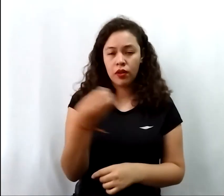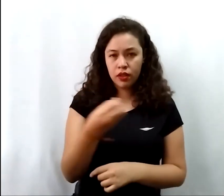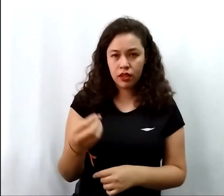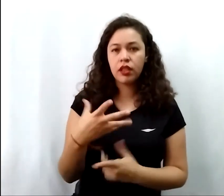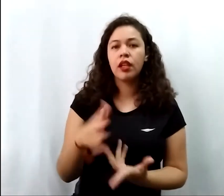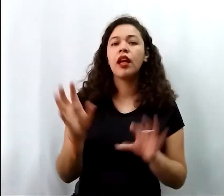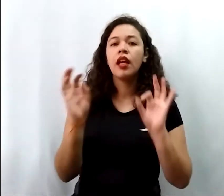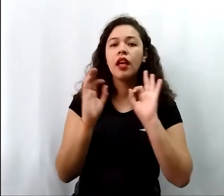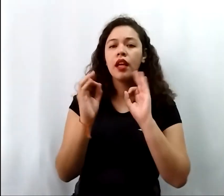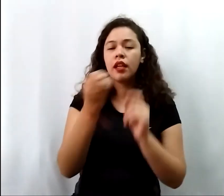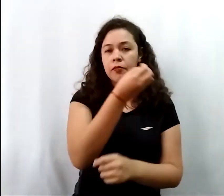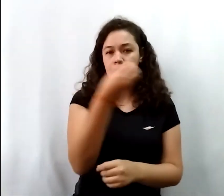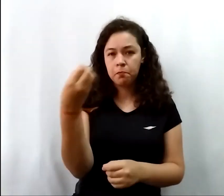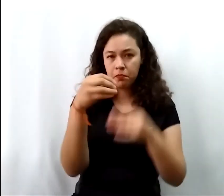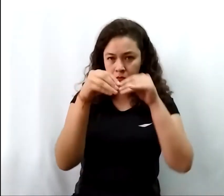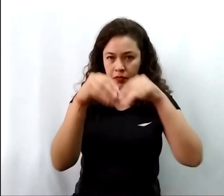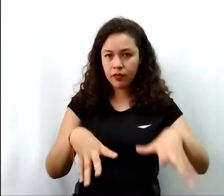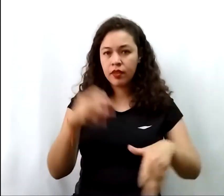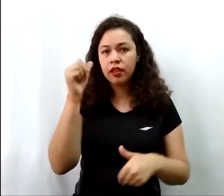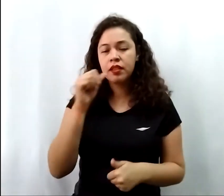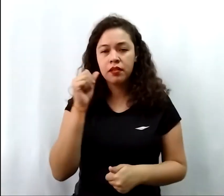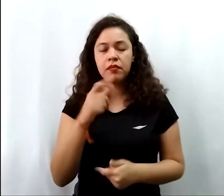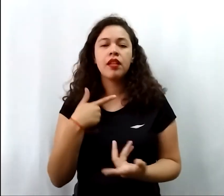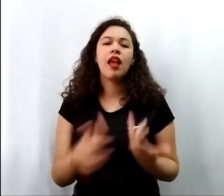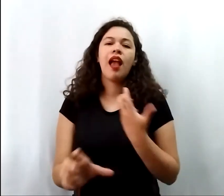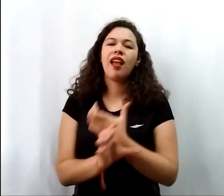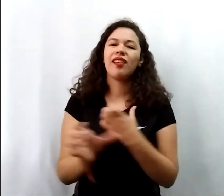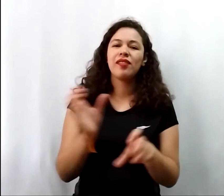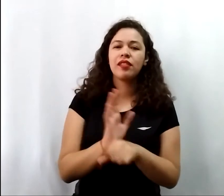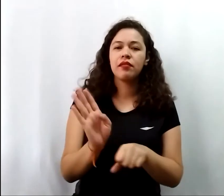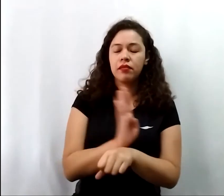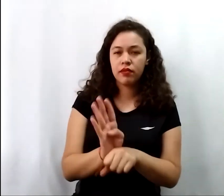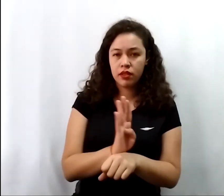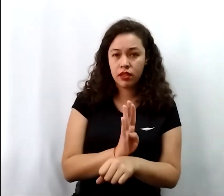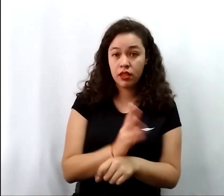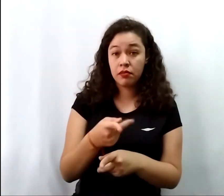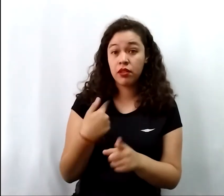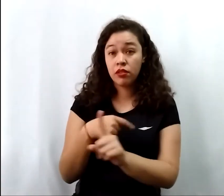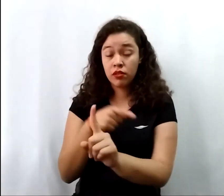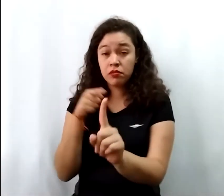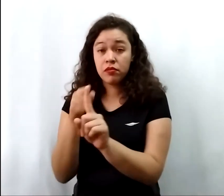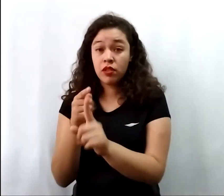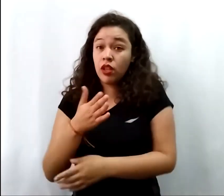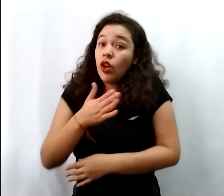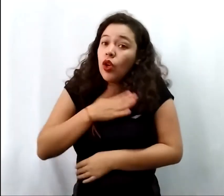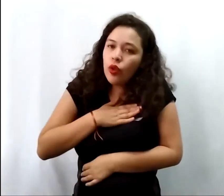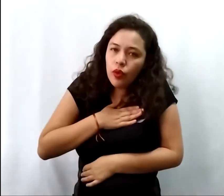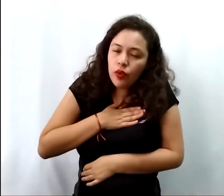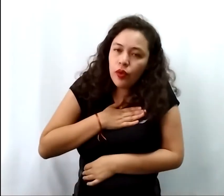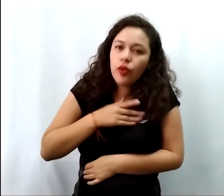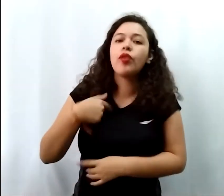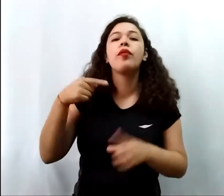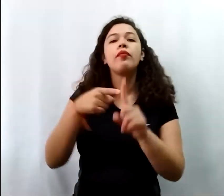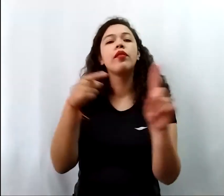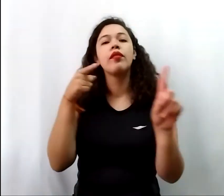estructura organizacional, siempre va a haber privilegios, etcétera. Pero no perdamos de vista, o al menos yo, no he perdido de vista cuál